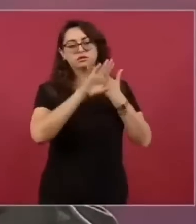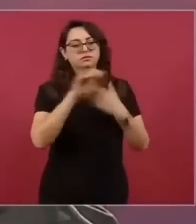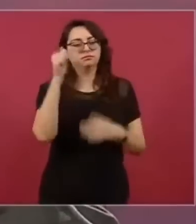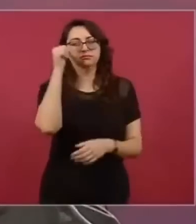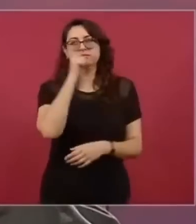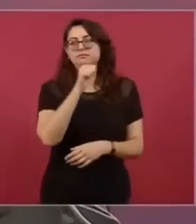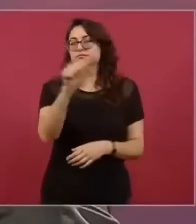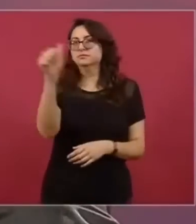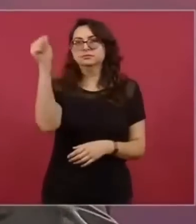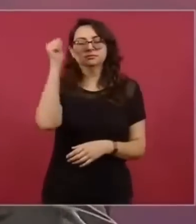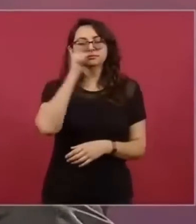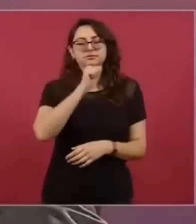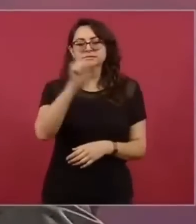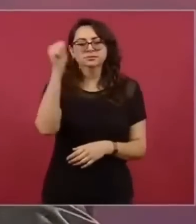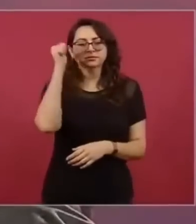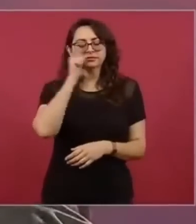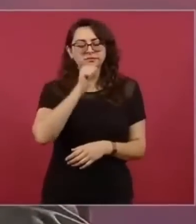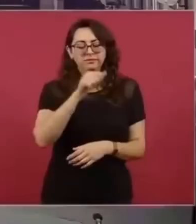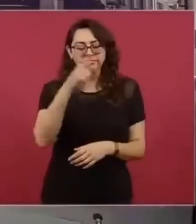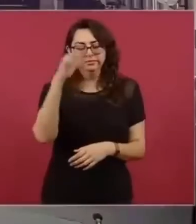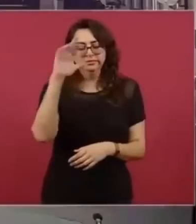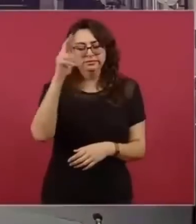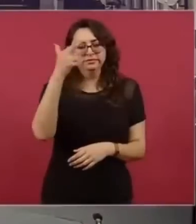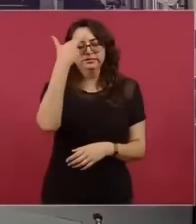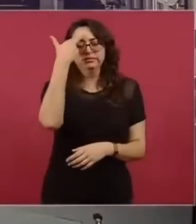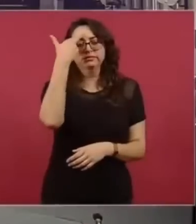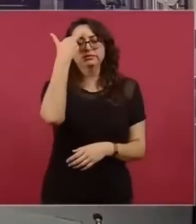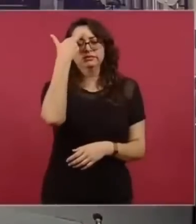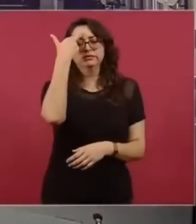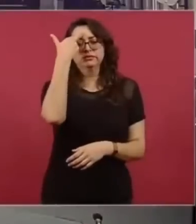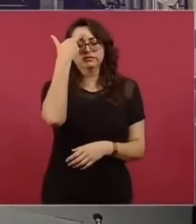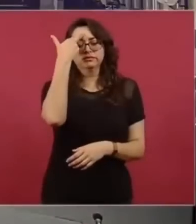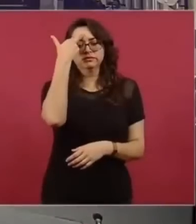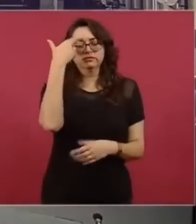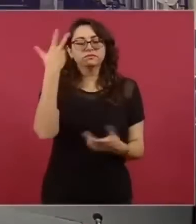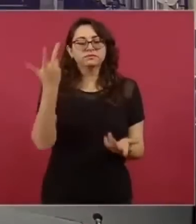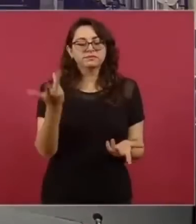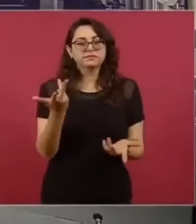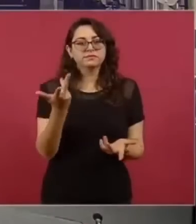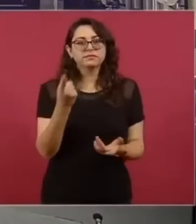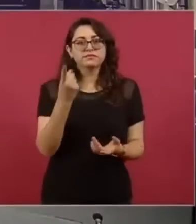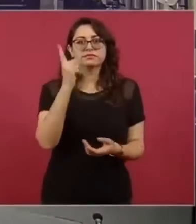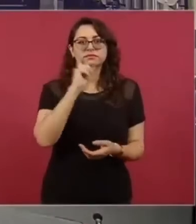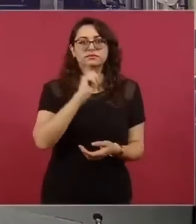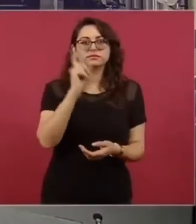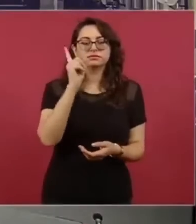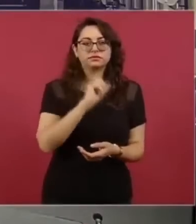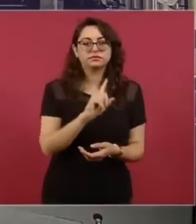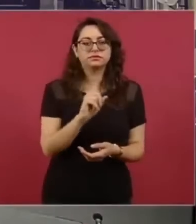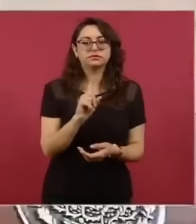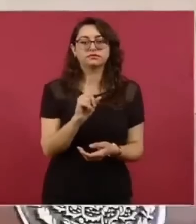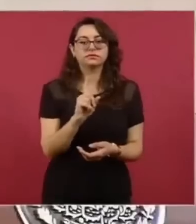me acuerdo de unos programas, no sé si existen todavía, de unos economistas, una señora.